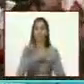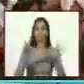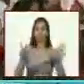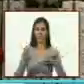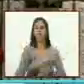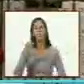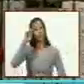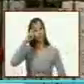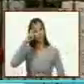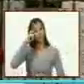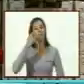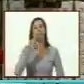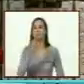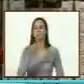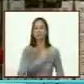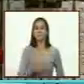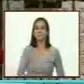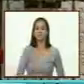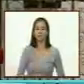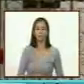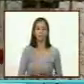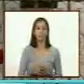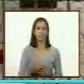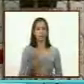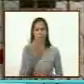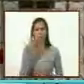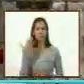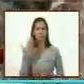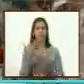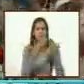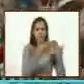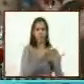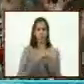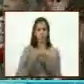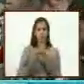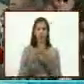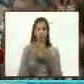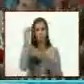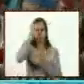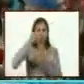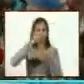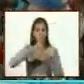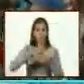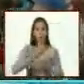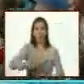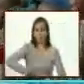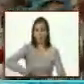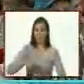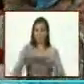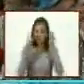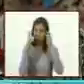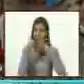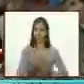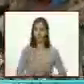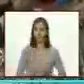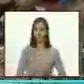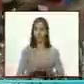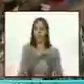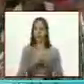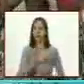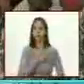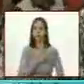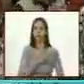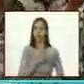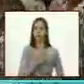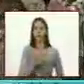digno recordar que, según el más reciente estudio del Instituto Venezolano de Análisis de Datos, el presidente Hugo Chávez Frías tiene actualmente